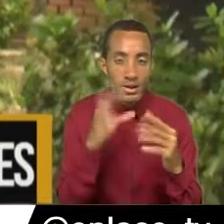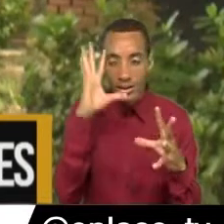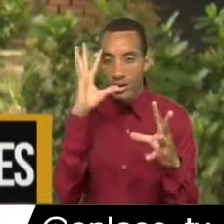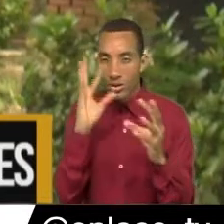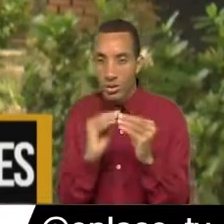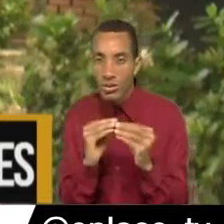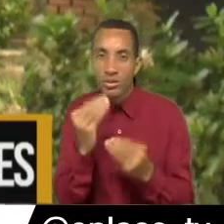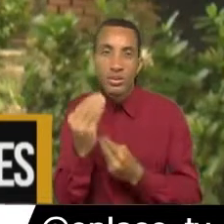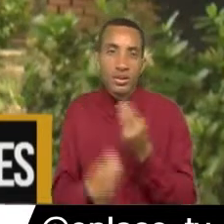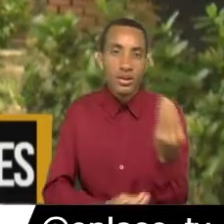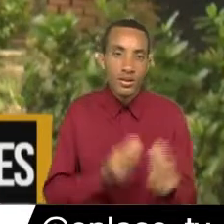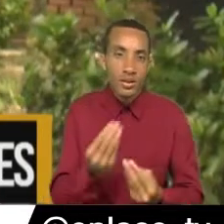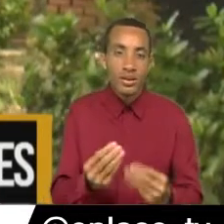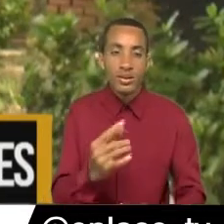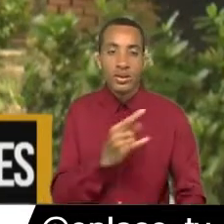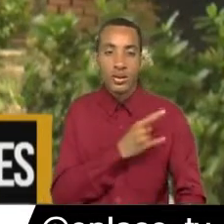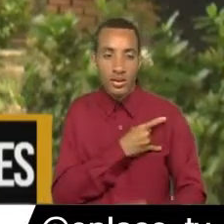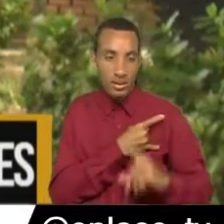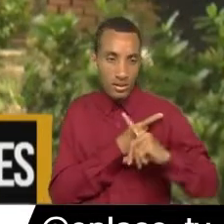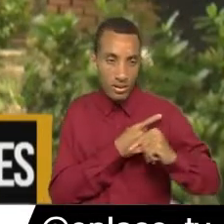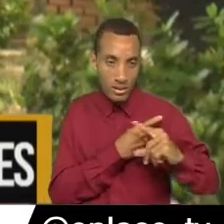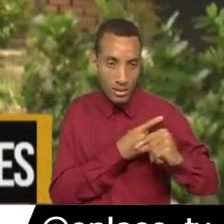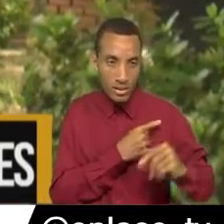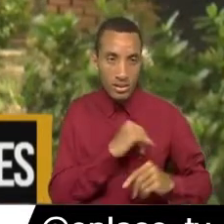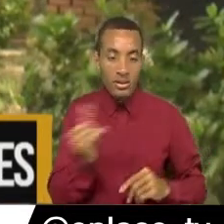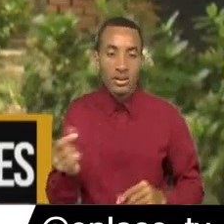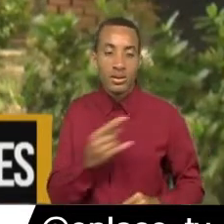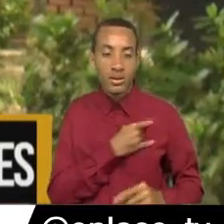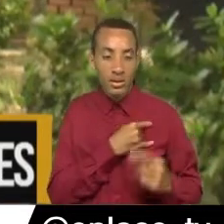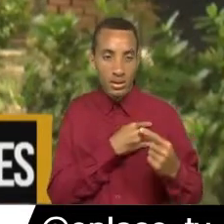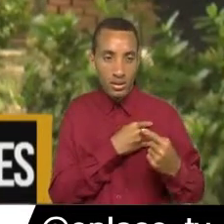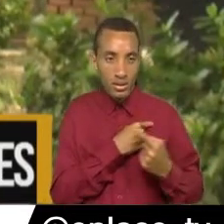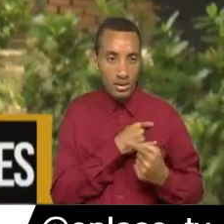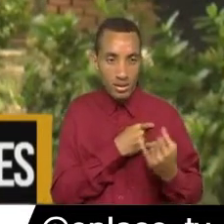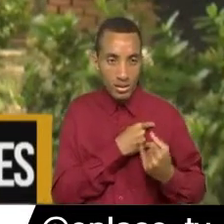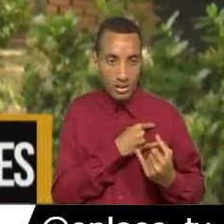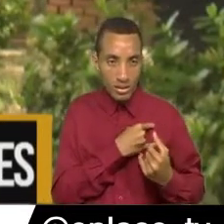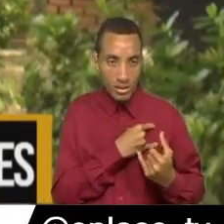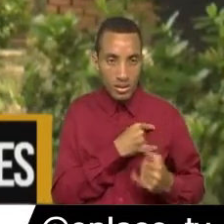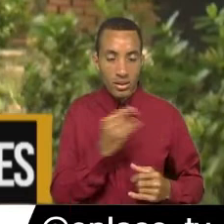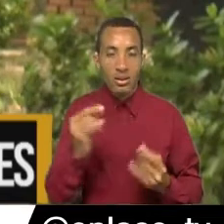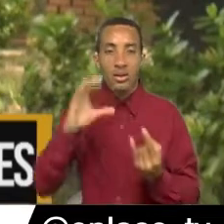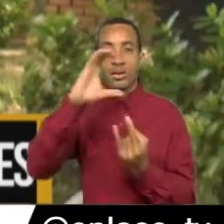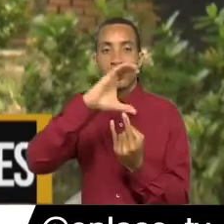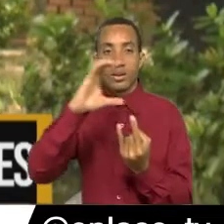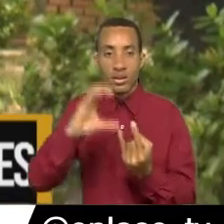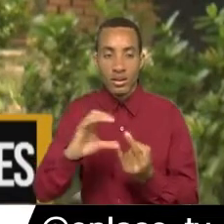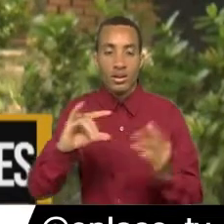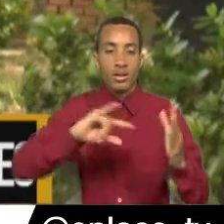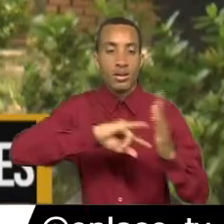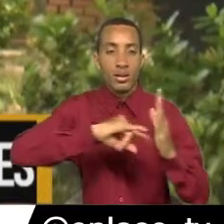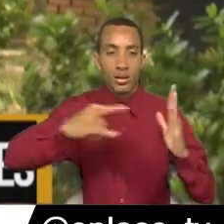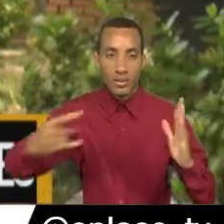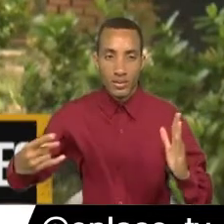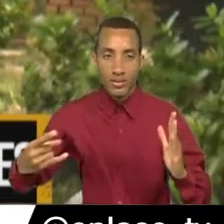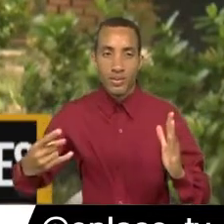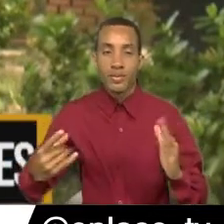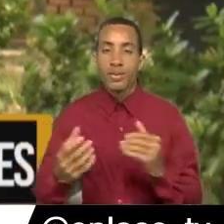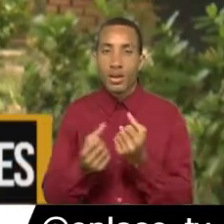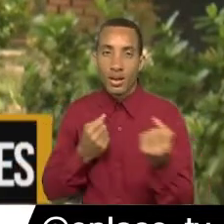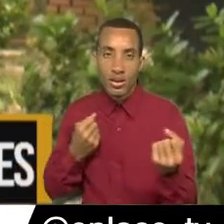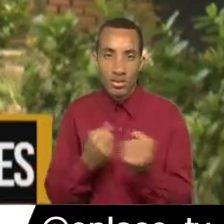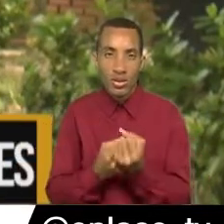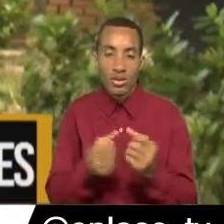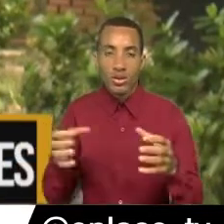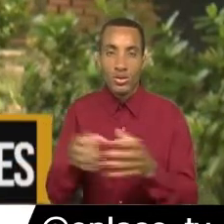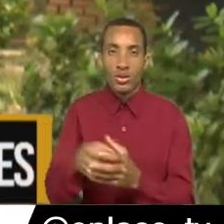con estudiantes de la UNIPAS, de la UIS, de la UCC, de las UTS, tenemos también el apoyo del Abuso de